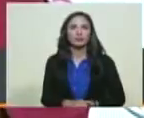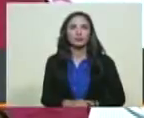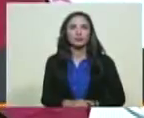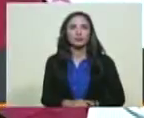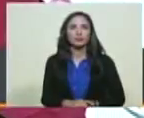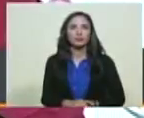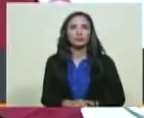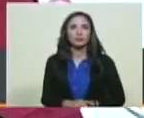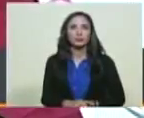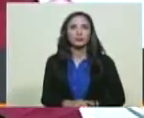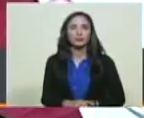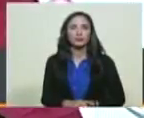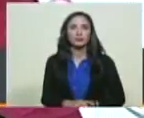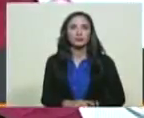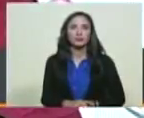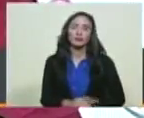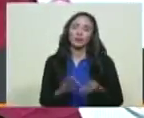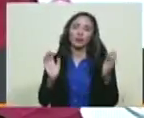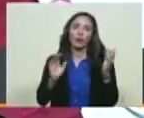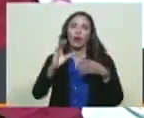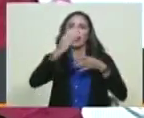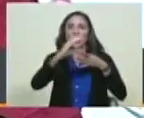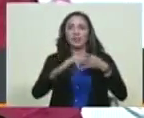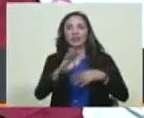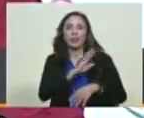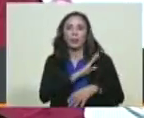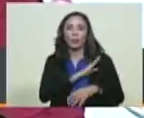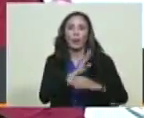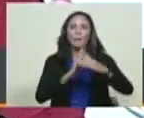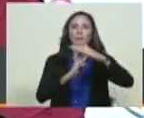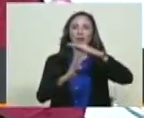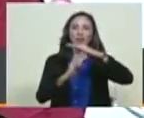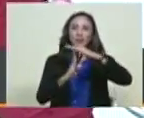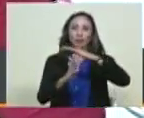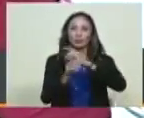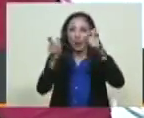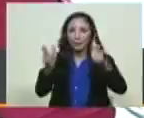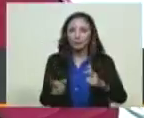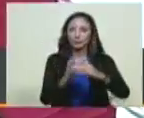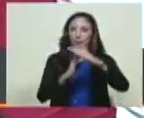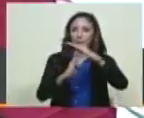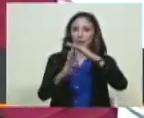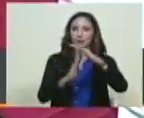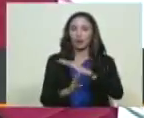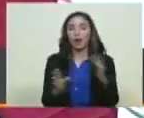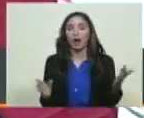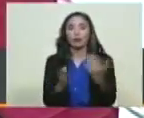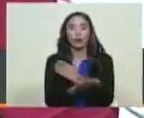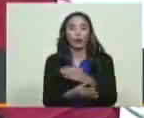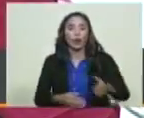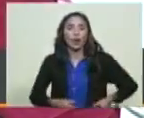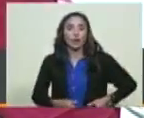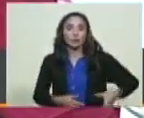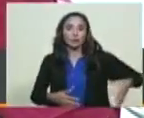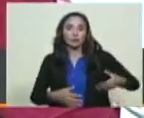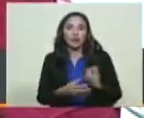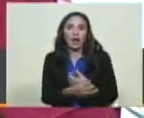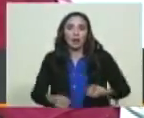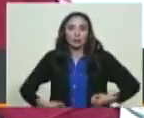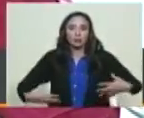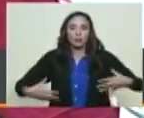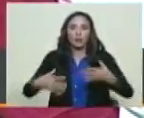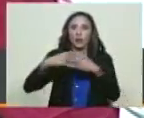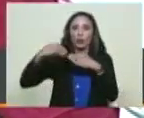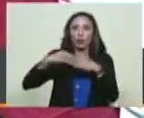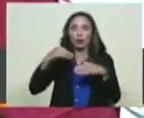porque una característica de la migración venezolana y que sale del país con el bolsillo lleno de dólares